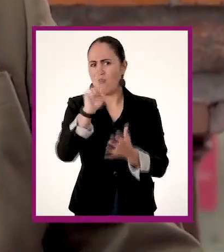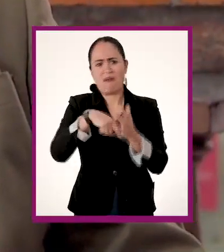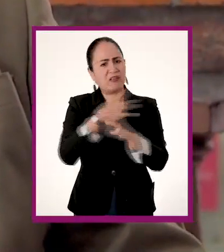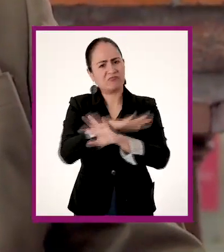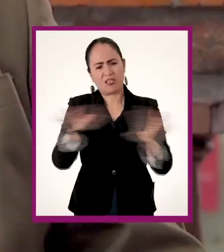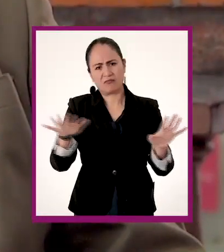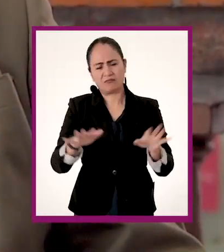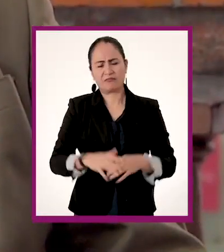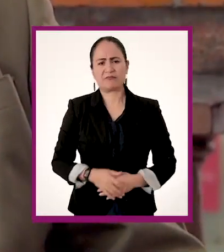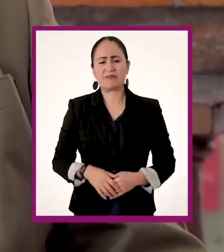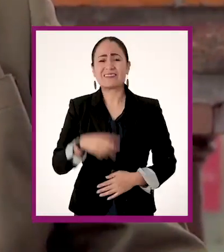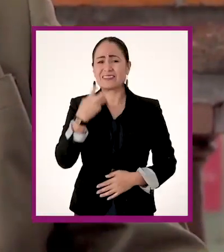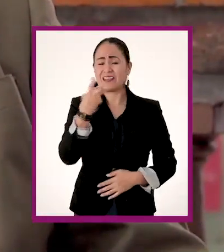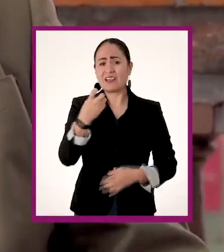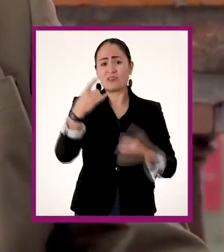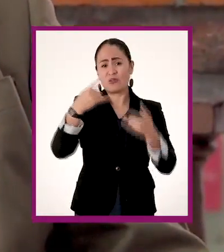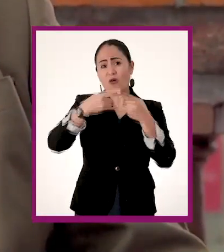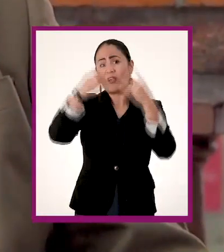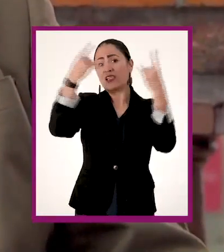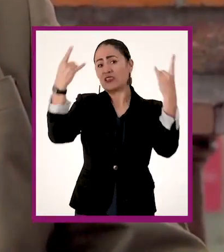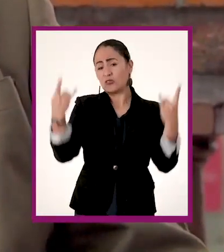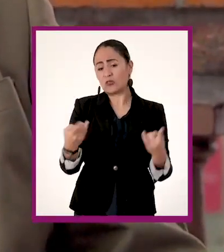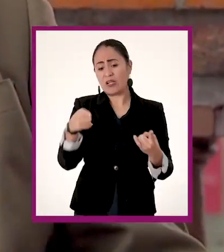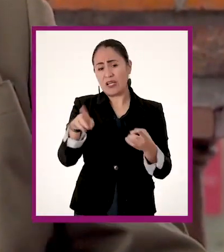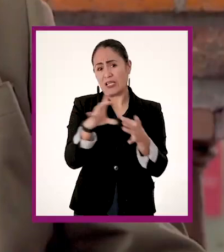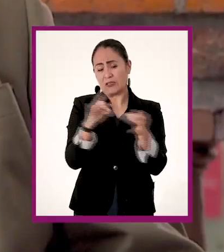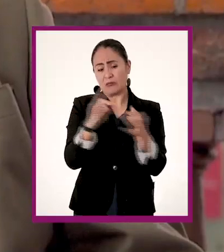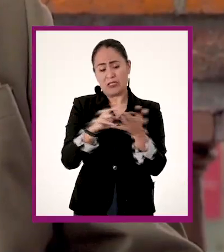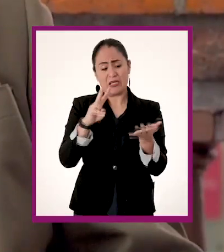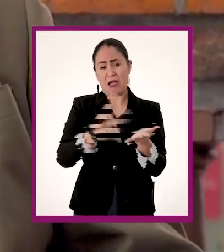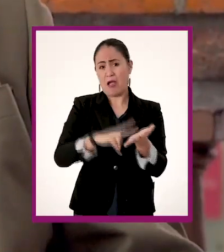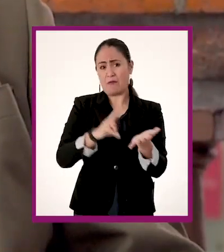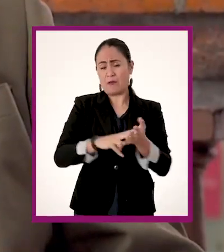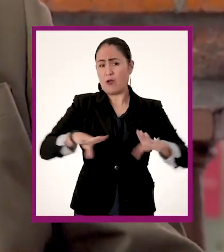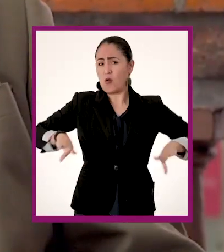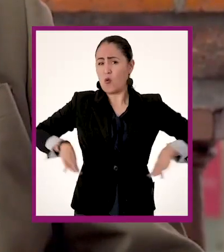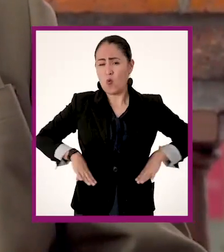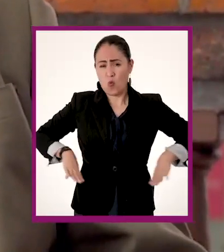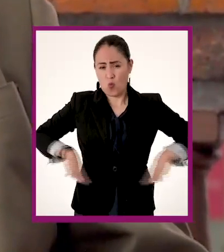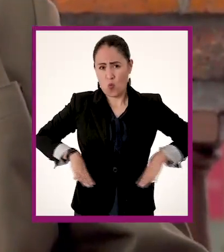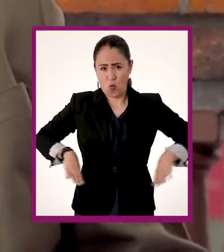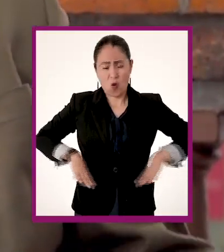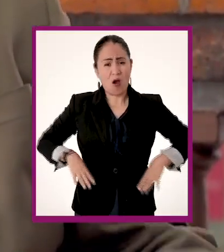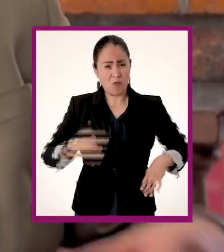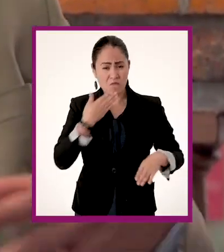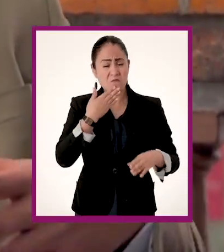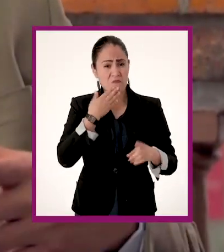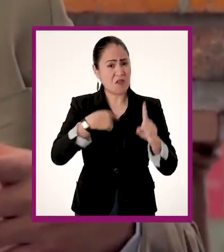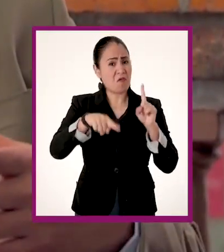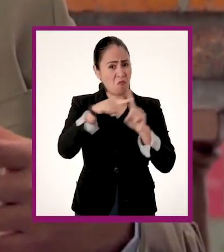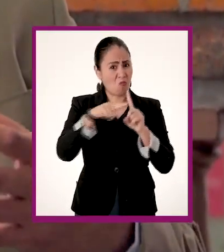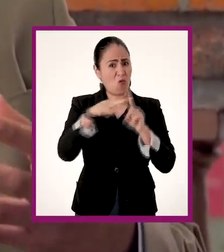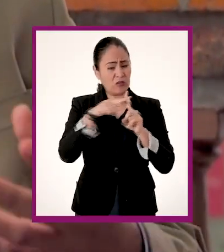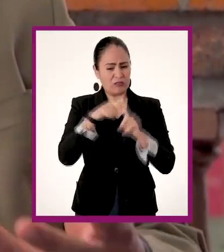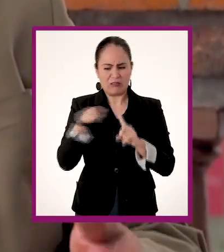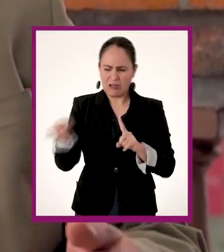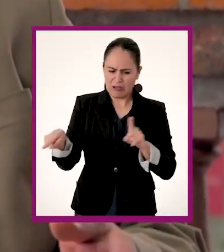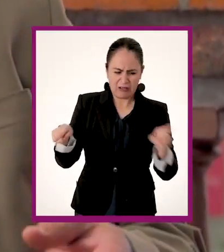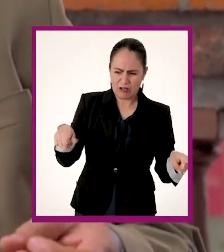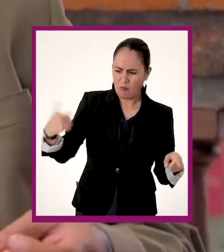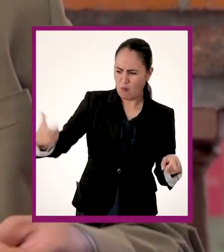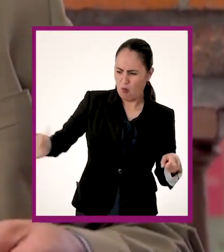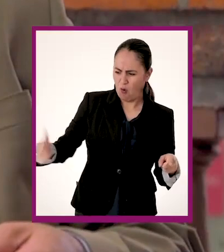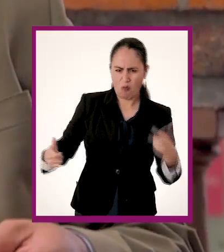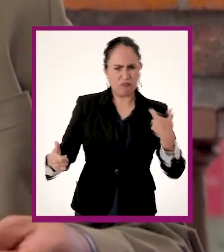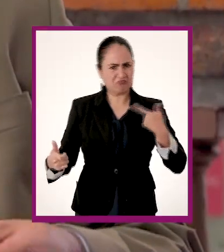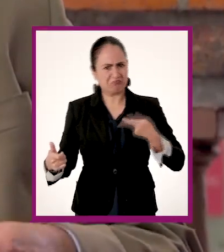Pero Nanahuatzin, sí lo hace. Pese a todos los pronósticos, lo hace a la primera. Claro. Y entonces el mito también nos habla